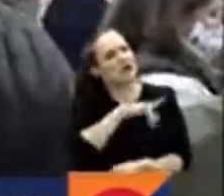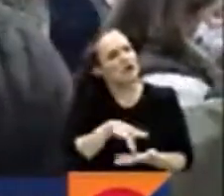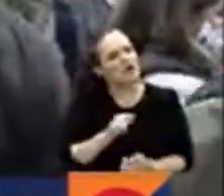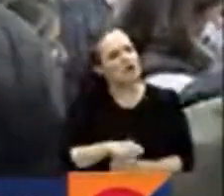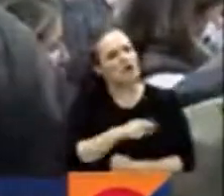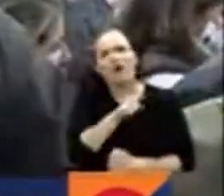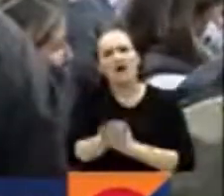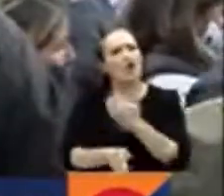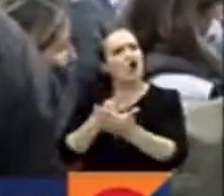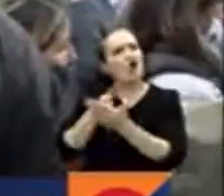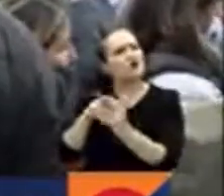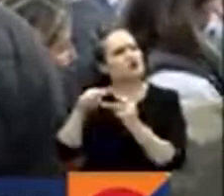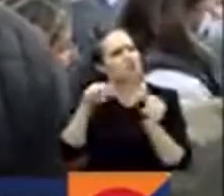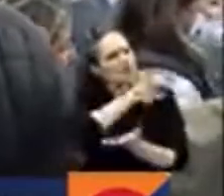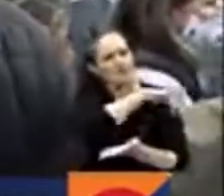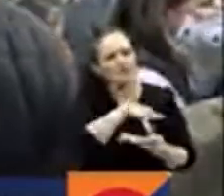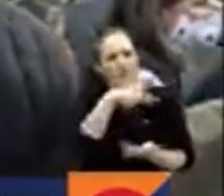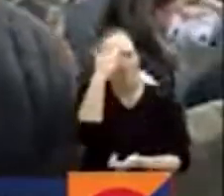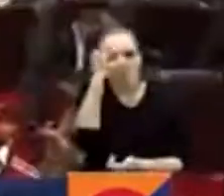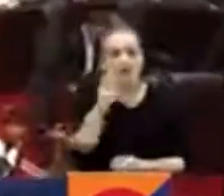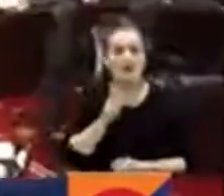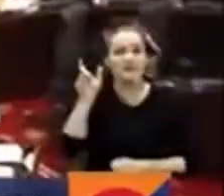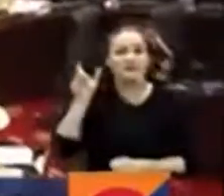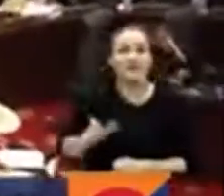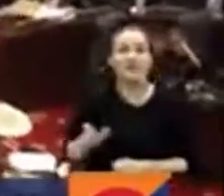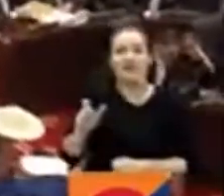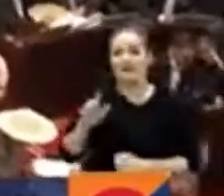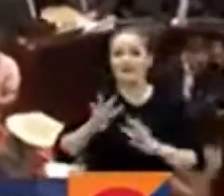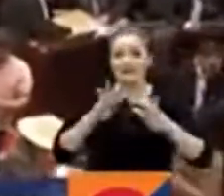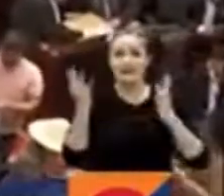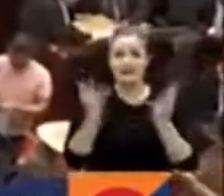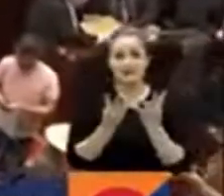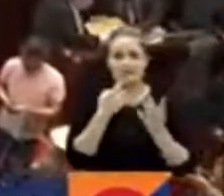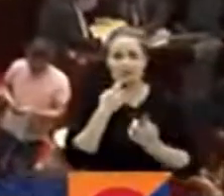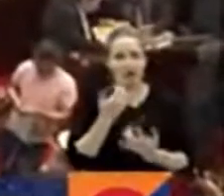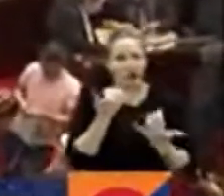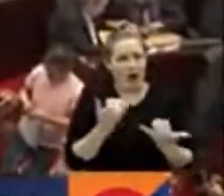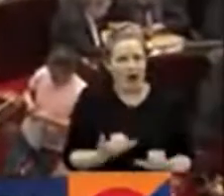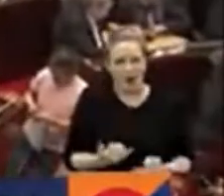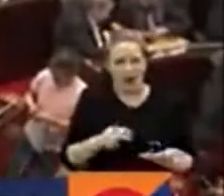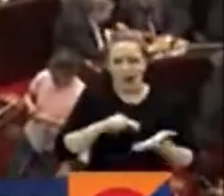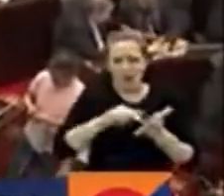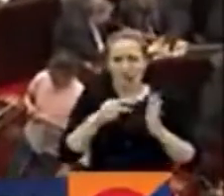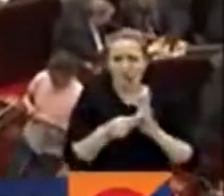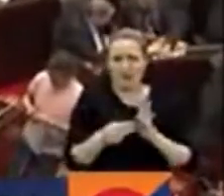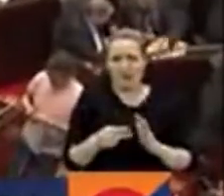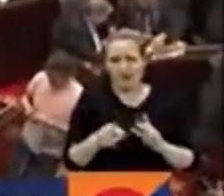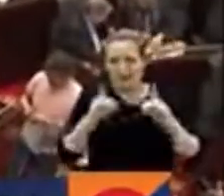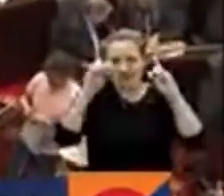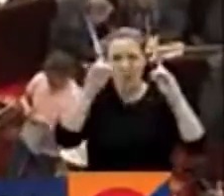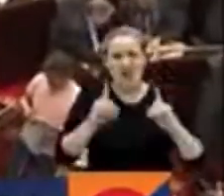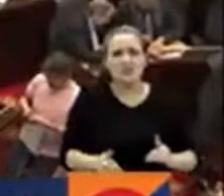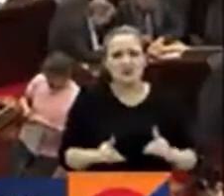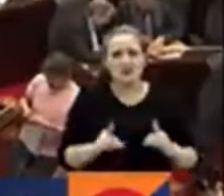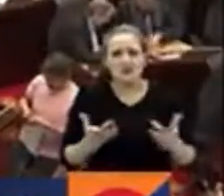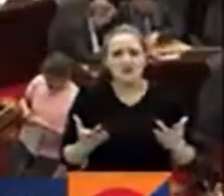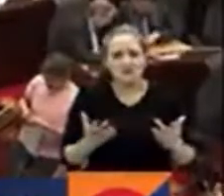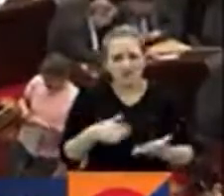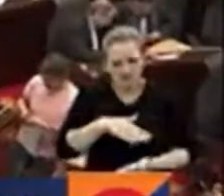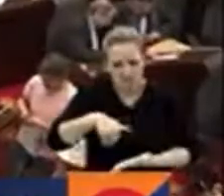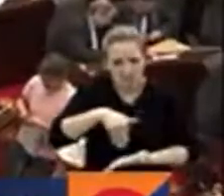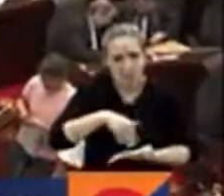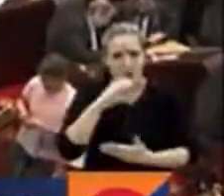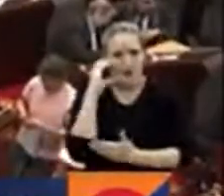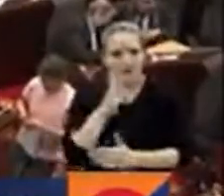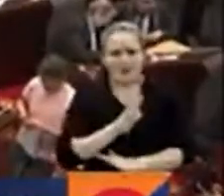de Nicaragua. El senador Iván Cepeda afirmó que la ausencia no debe ser un criterio para decidir la posición de Colombia y dijo